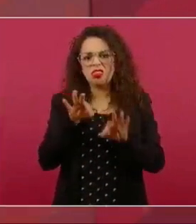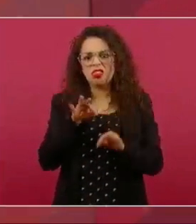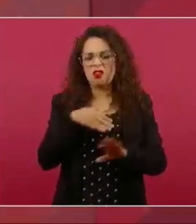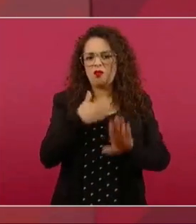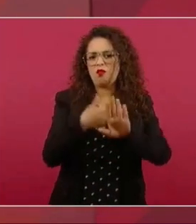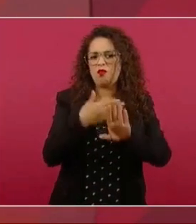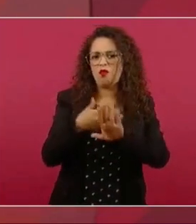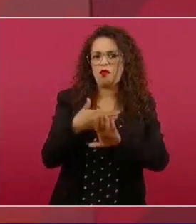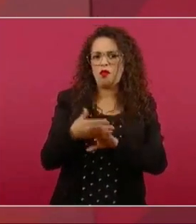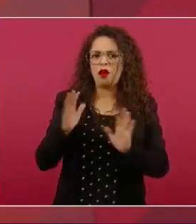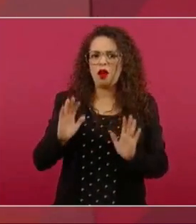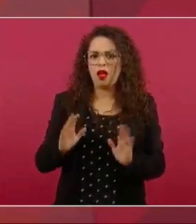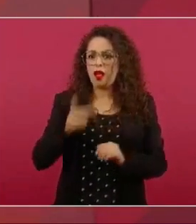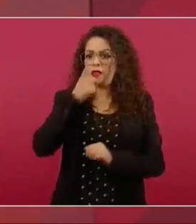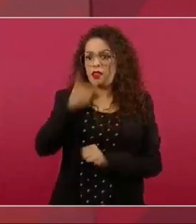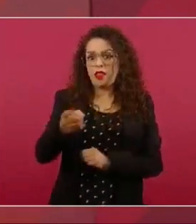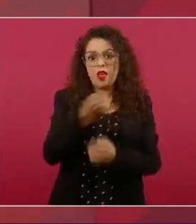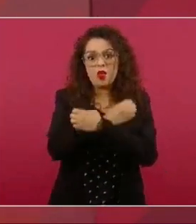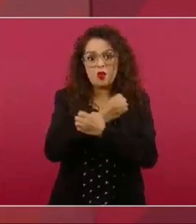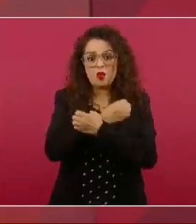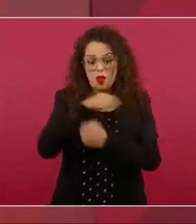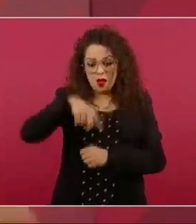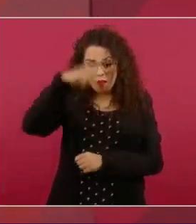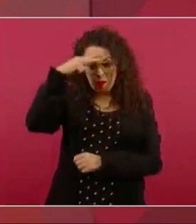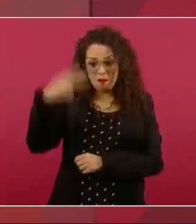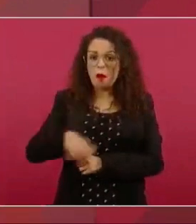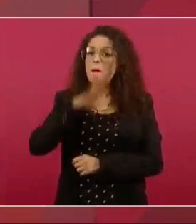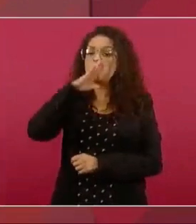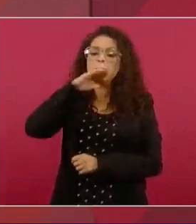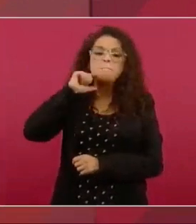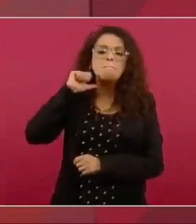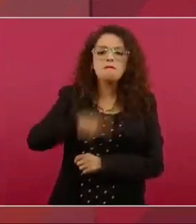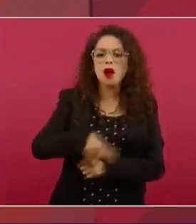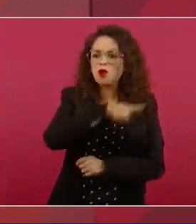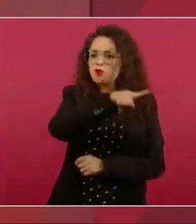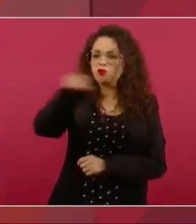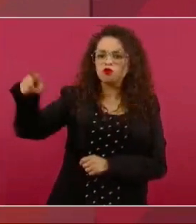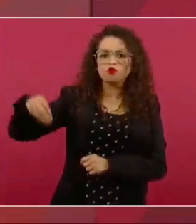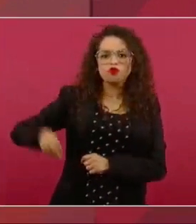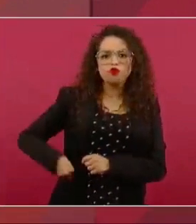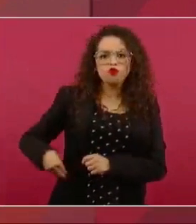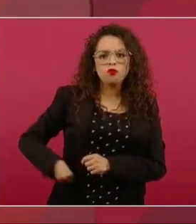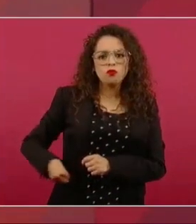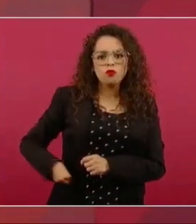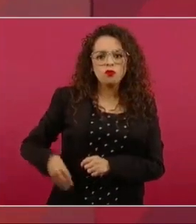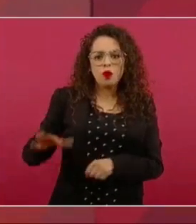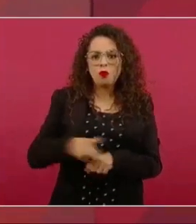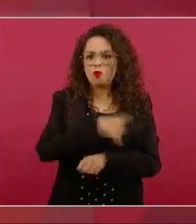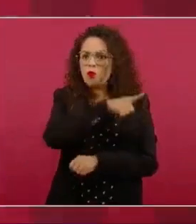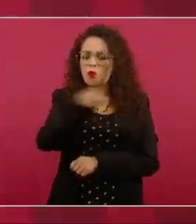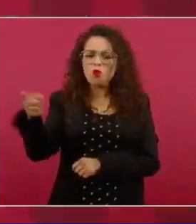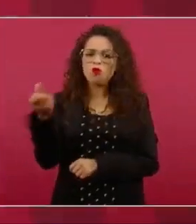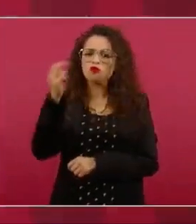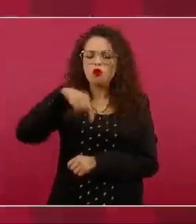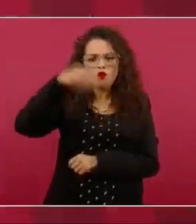de que si estaba mal la educación en México era porque los maestros eran unos flojos,